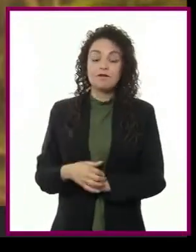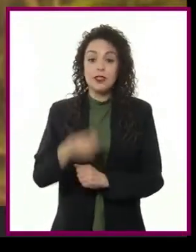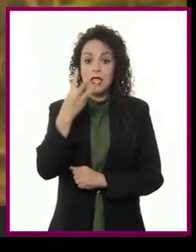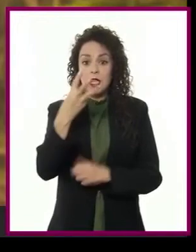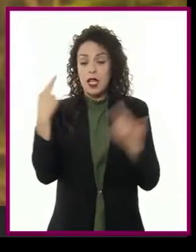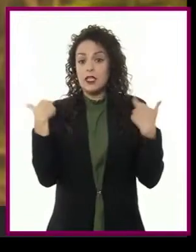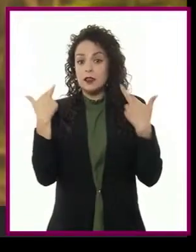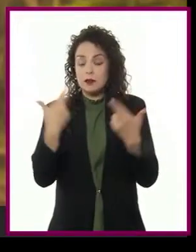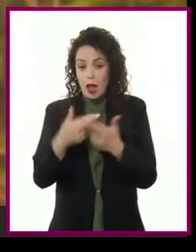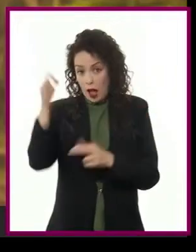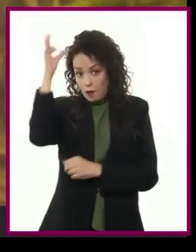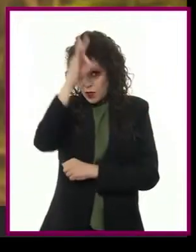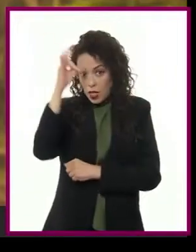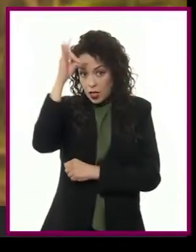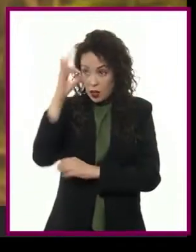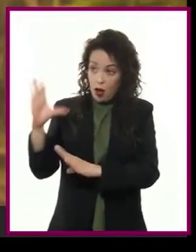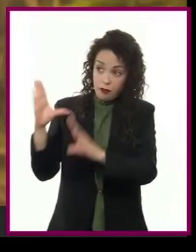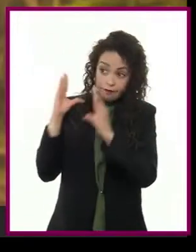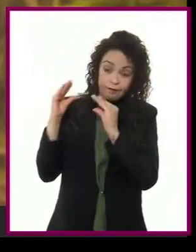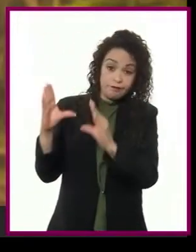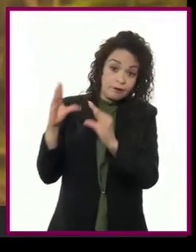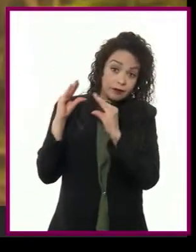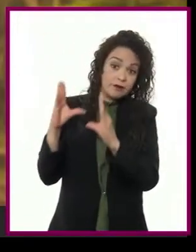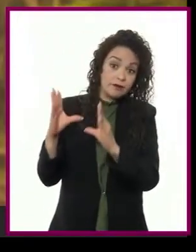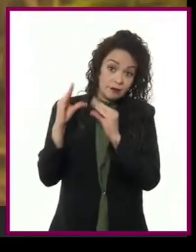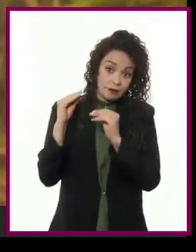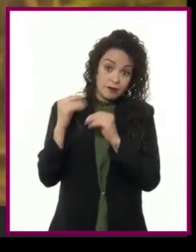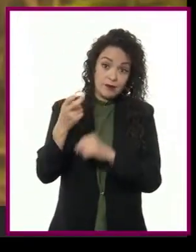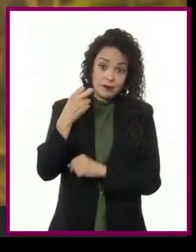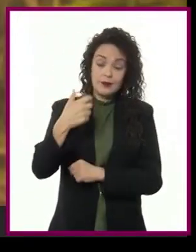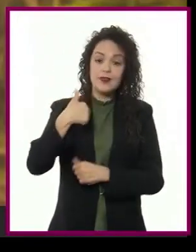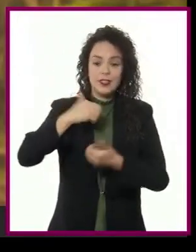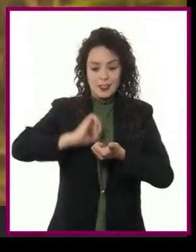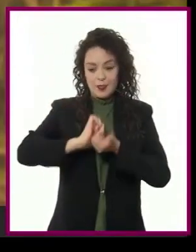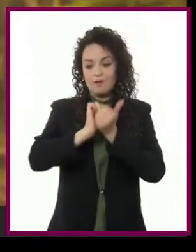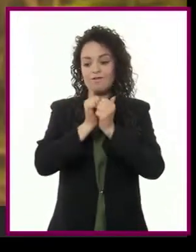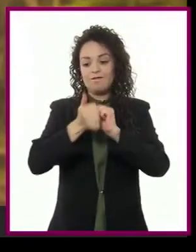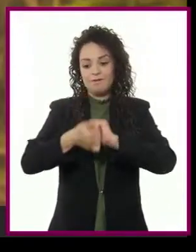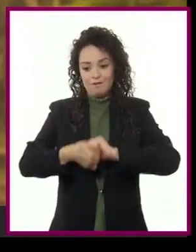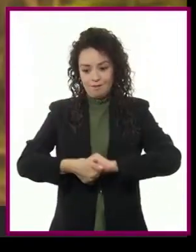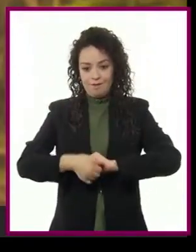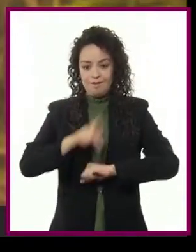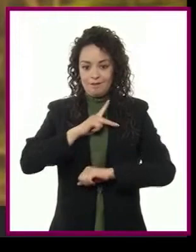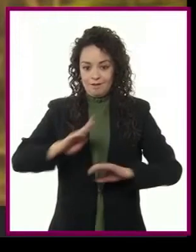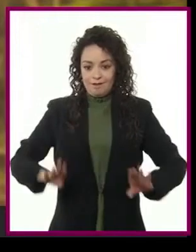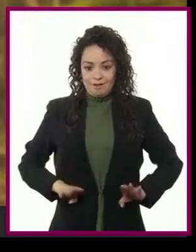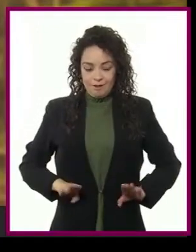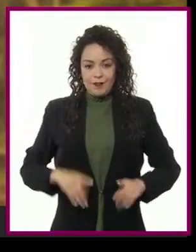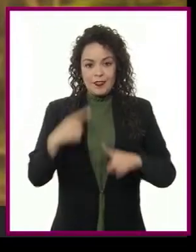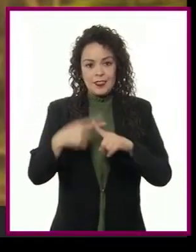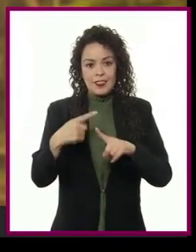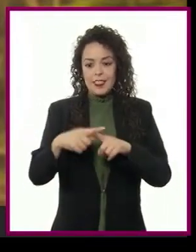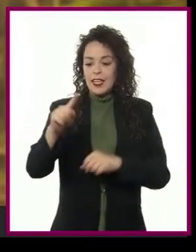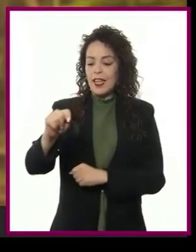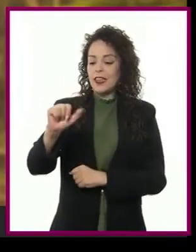filósofos quienes fueron gran influencia para mí. Uno de ellos fue Tales de Mileto,